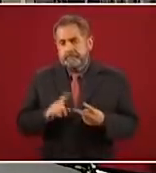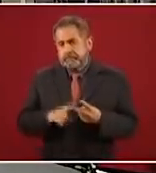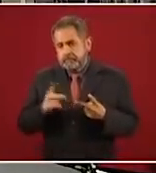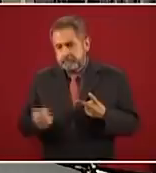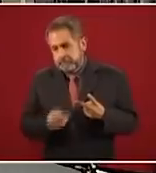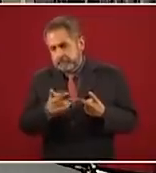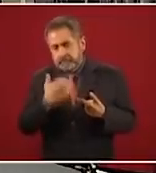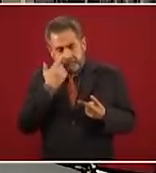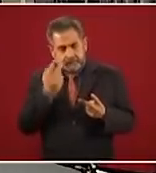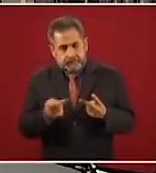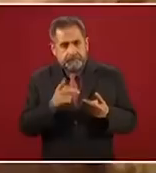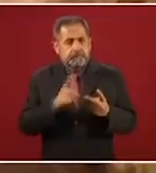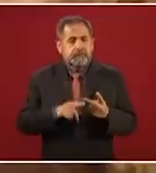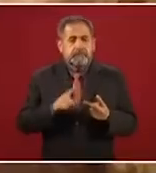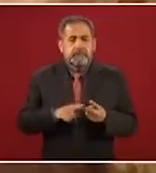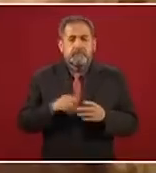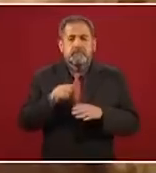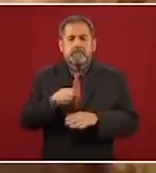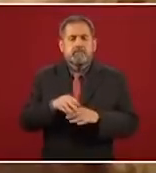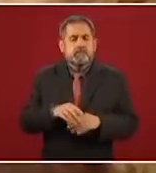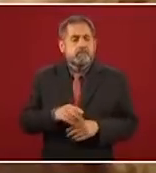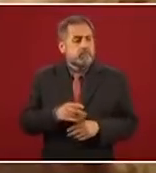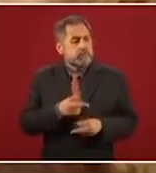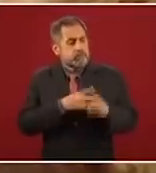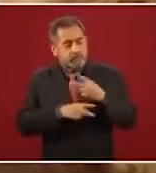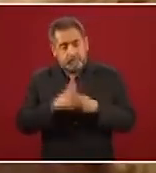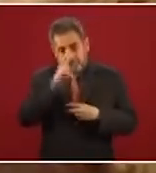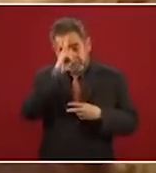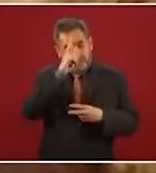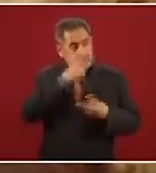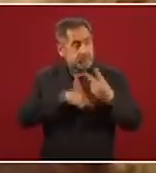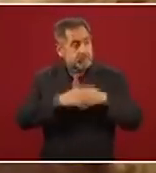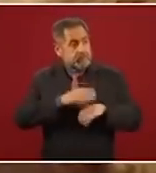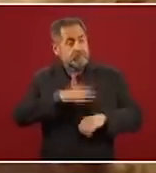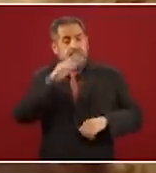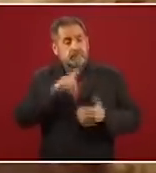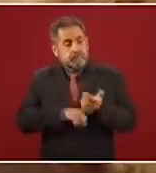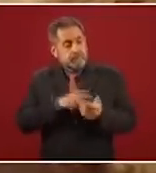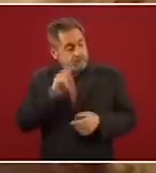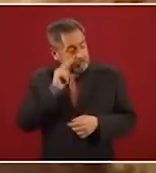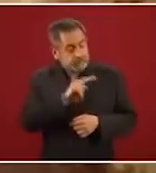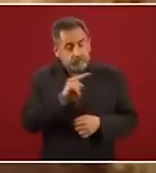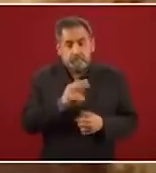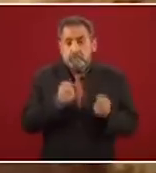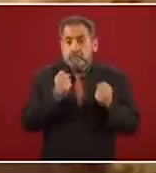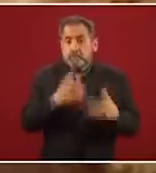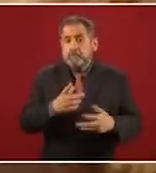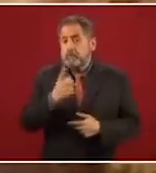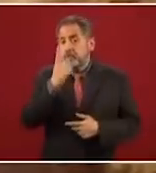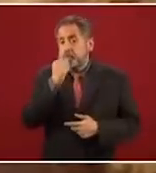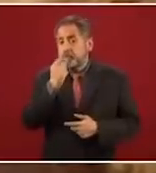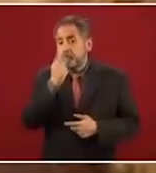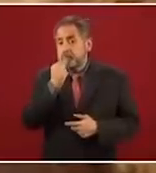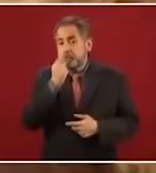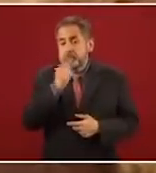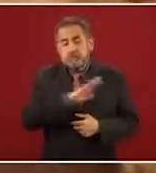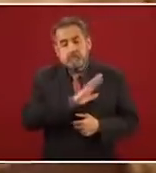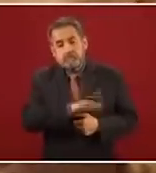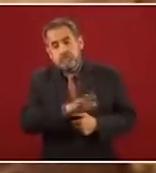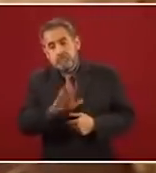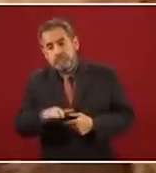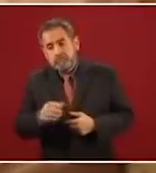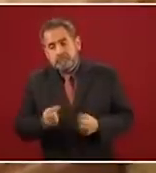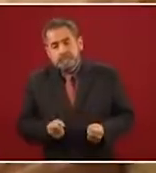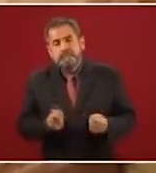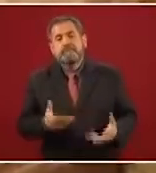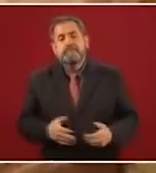preguntar. El fenómeno del incremento de la violencia también se ha reflejado en el número de muertes de policías, de elementos de efectivos. ¿Qué